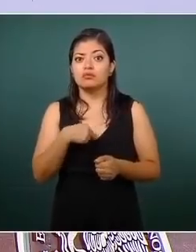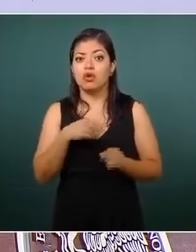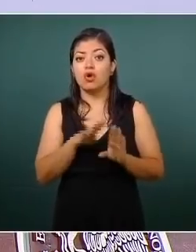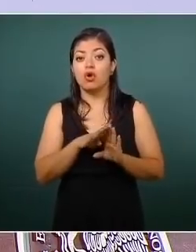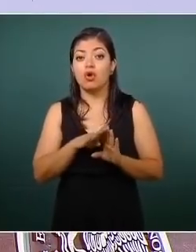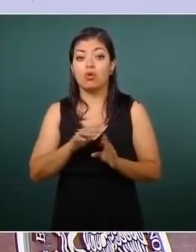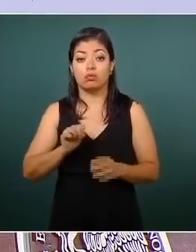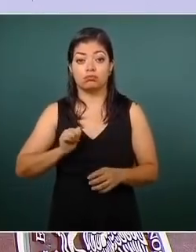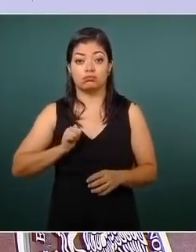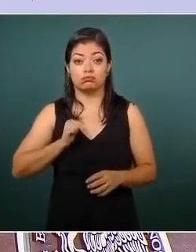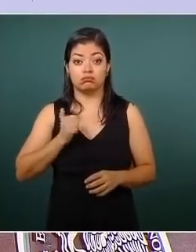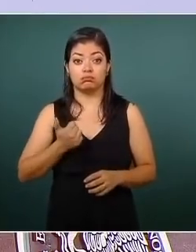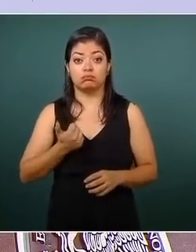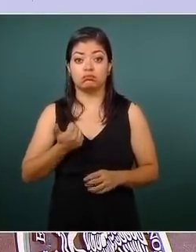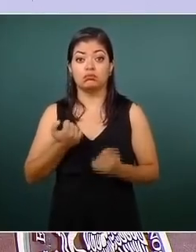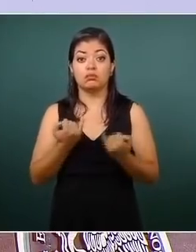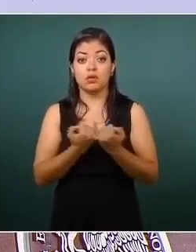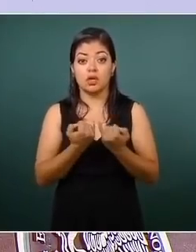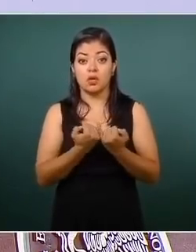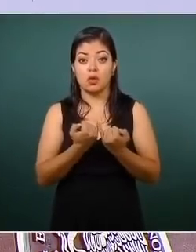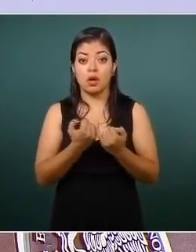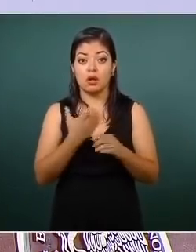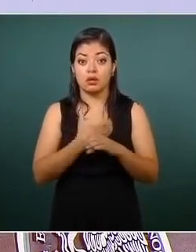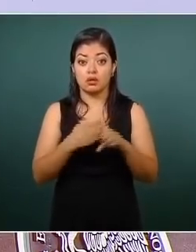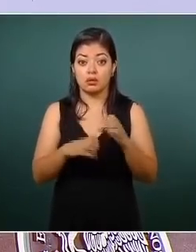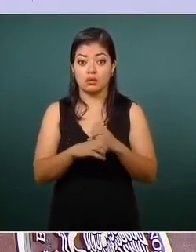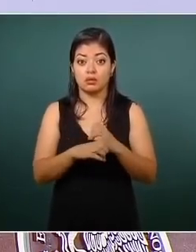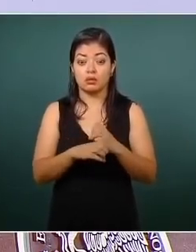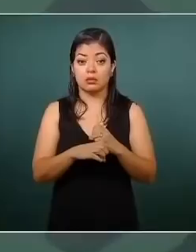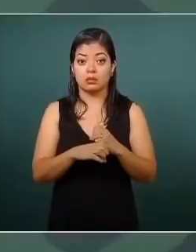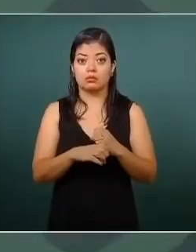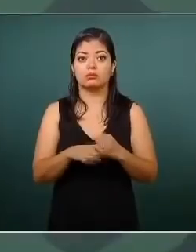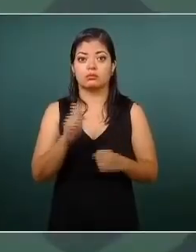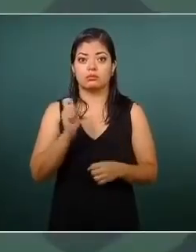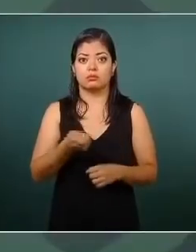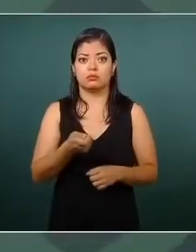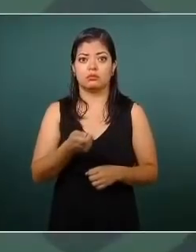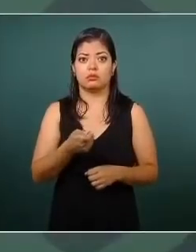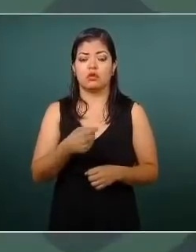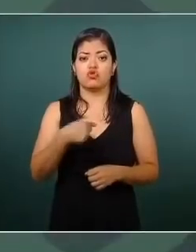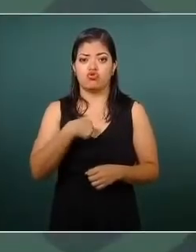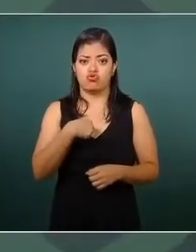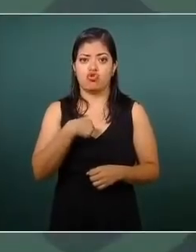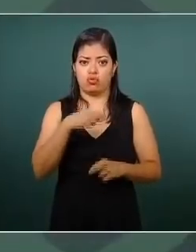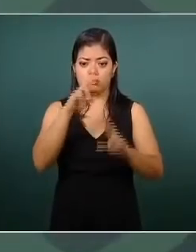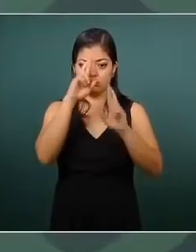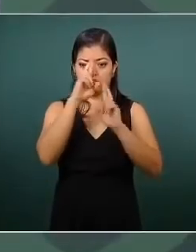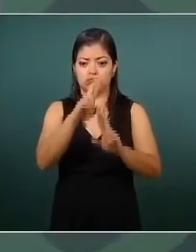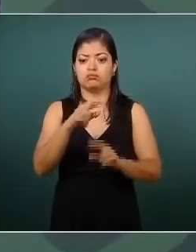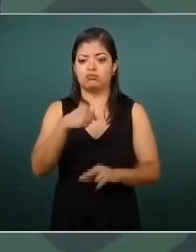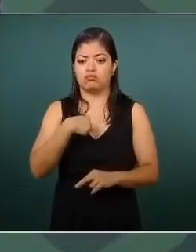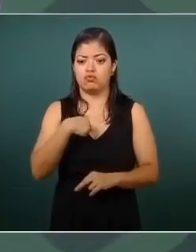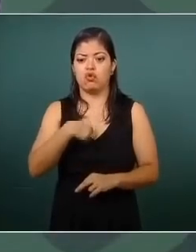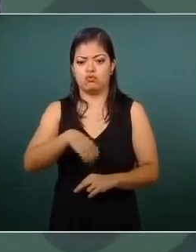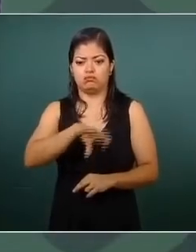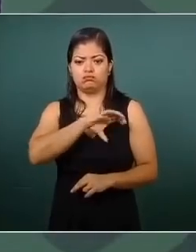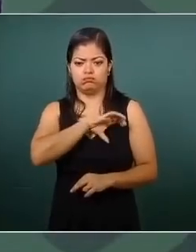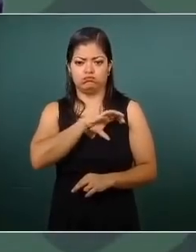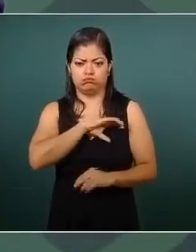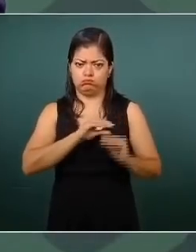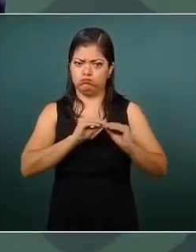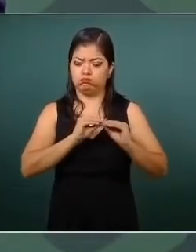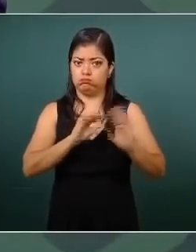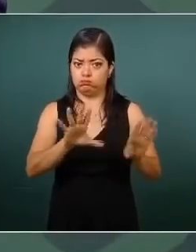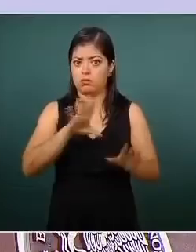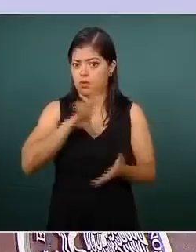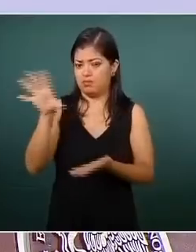posiciones y de argumentos que se ponen sobre la mesa, yo lo respeto y le tengo aprecio y sé que lo dije públicamente,